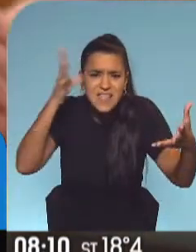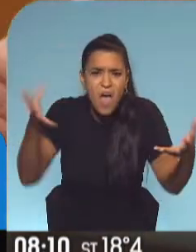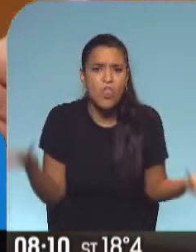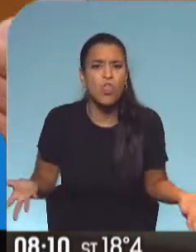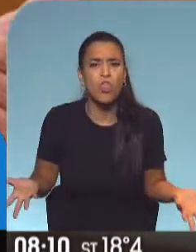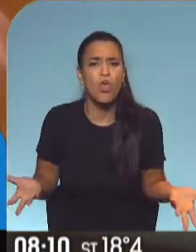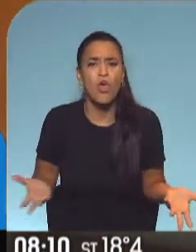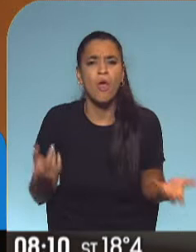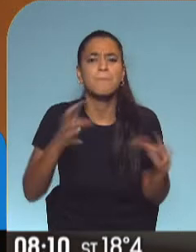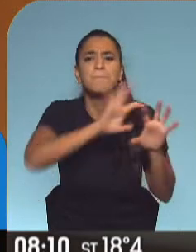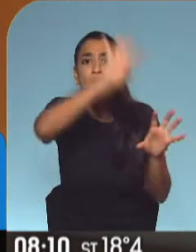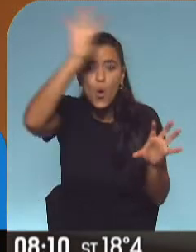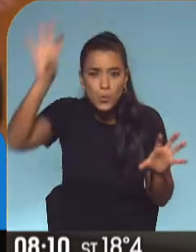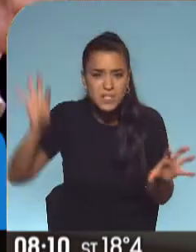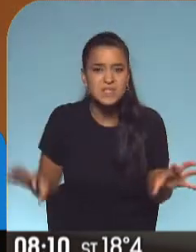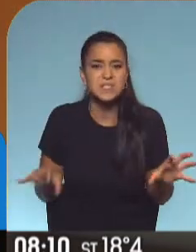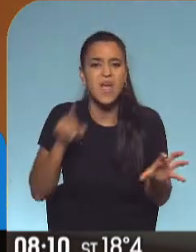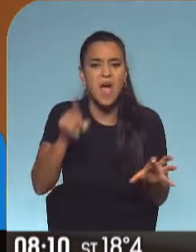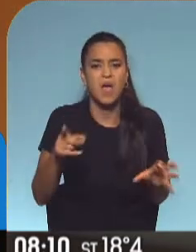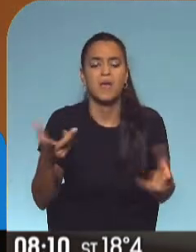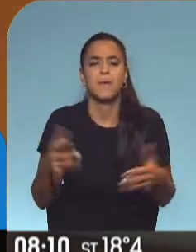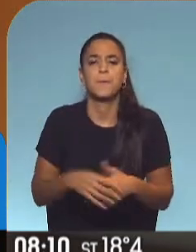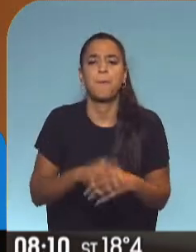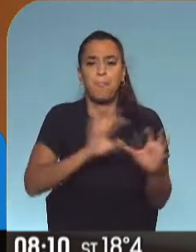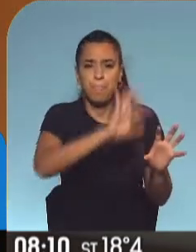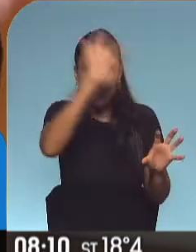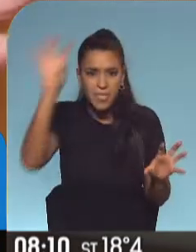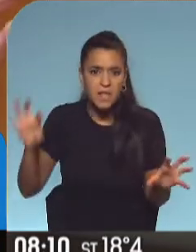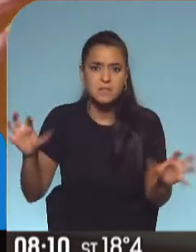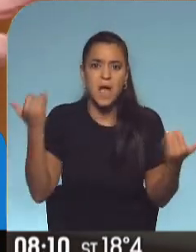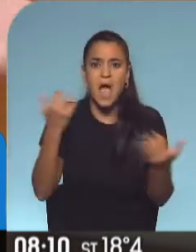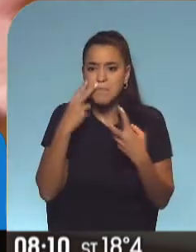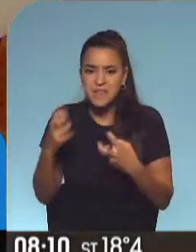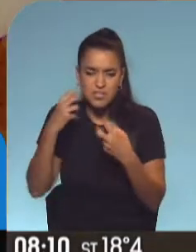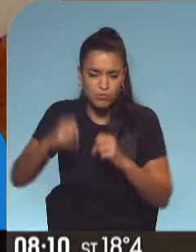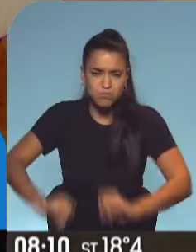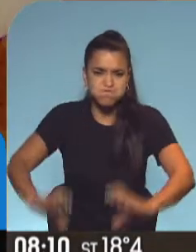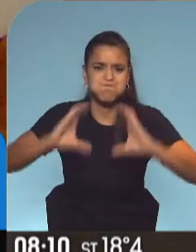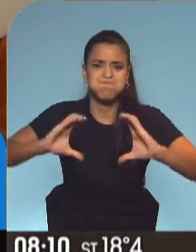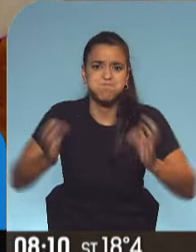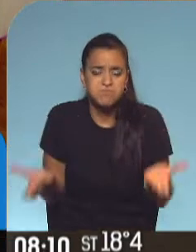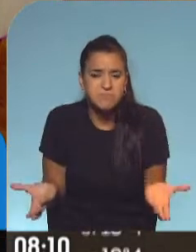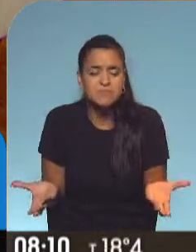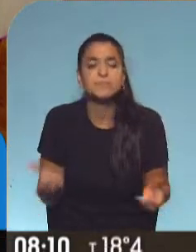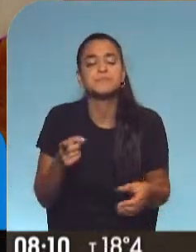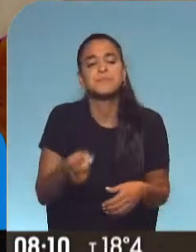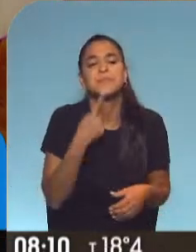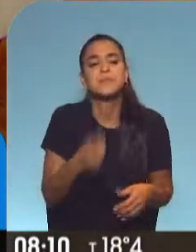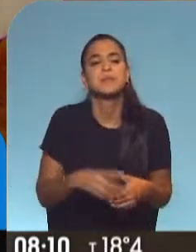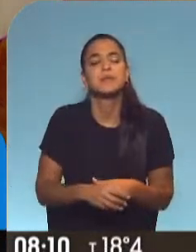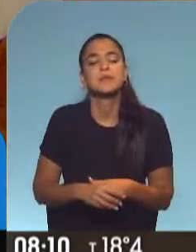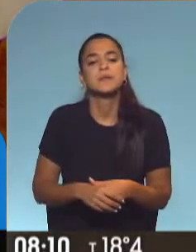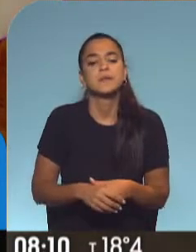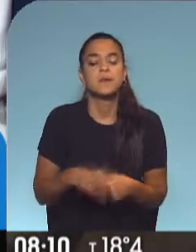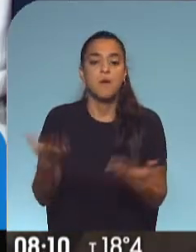Supremas de Justicia en las provincias, que son el verdadero filtro de ese cúmulo de casos? Esto tiene que ver con lo que usted señalaba también, el tema de la